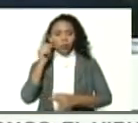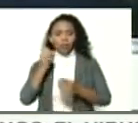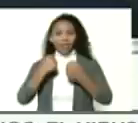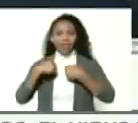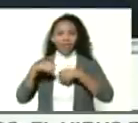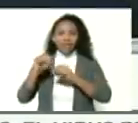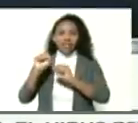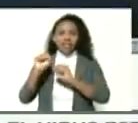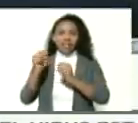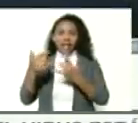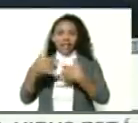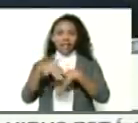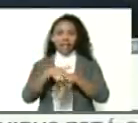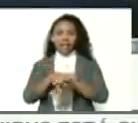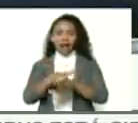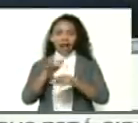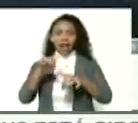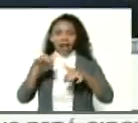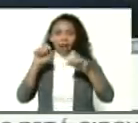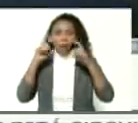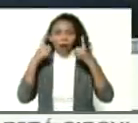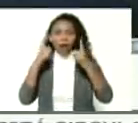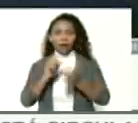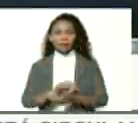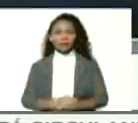Defensa Integral La Guaira,